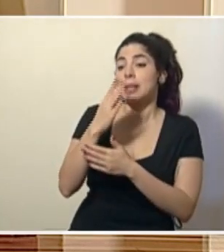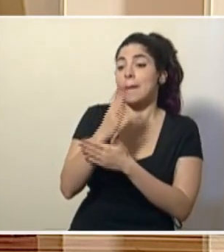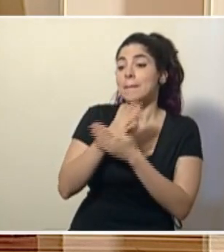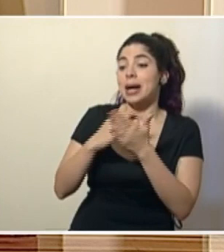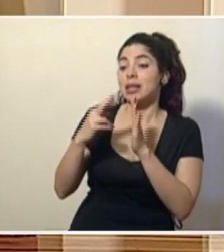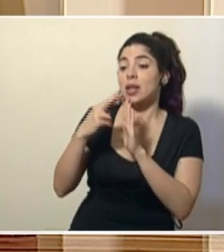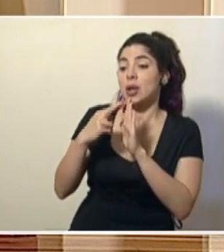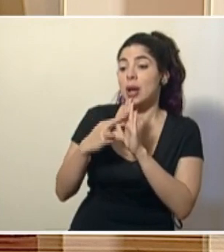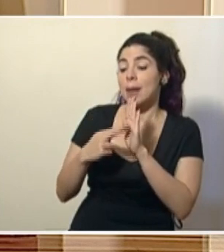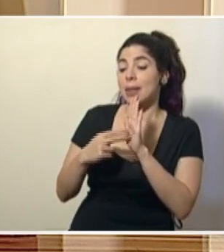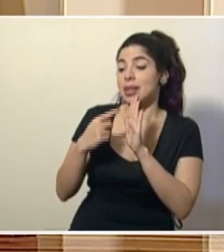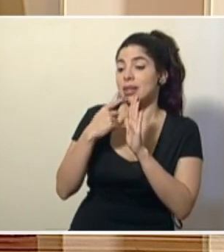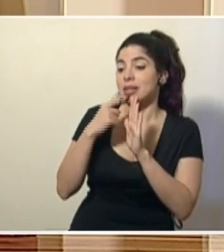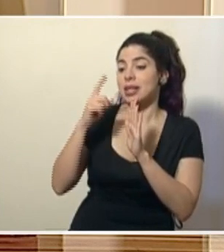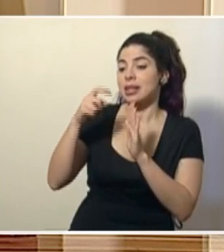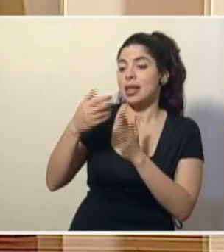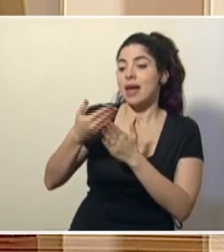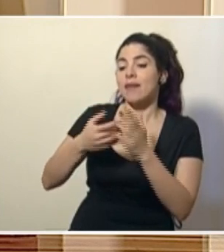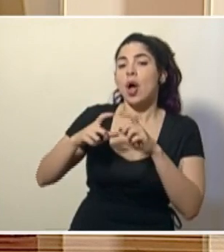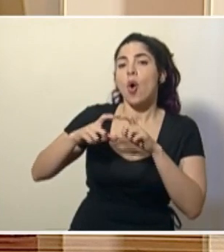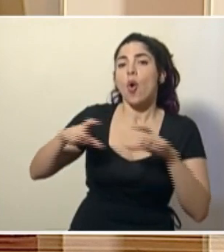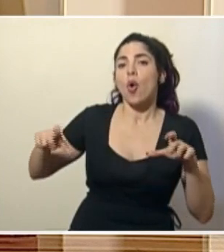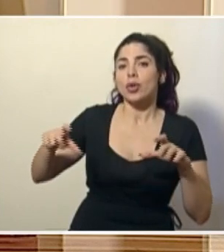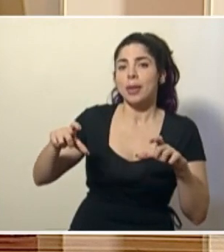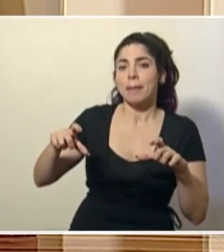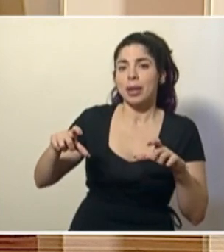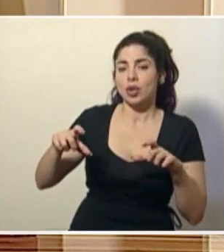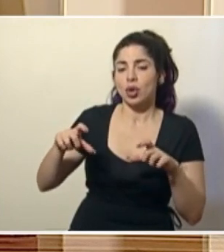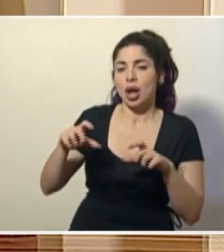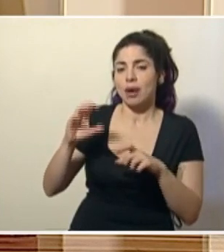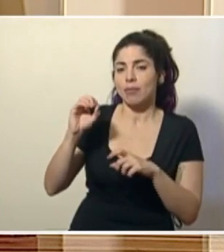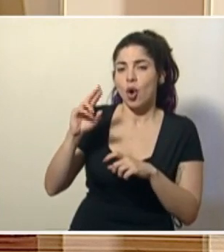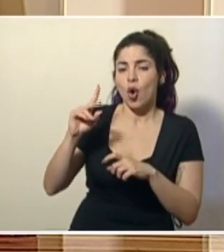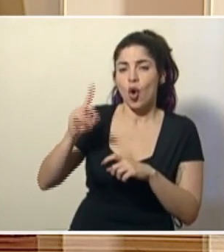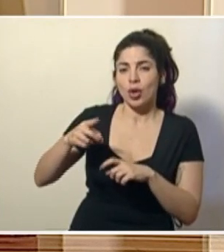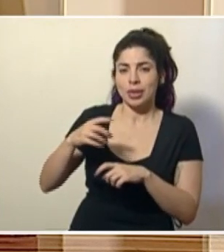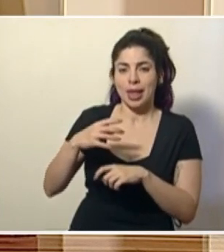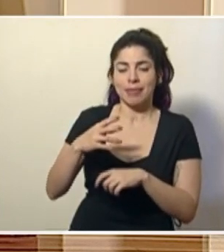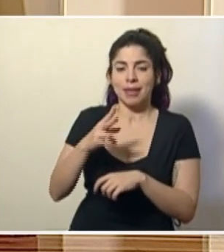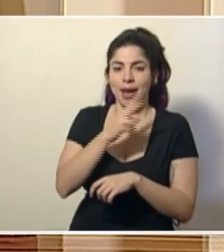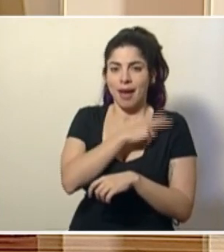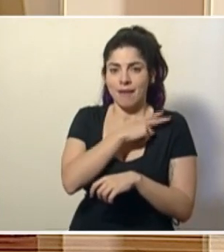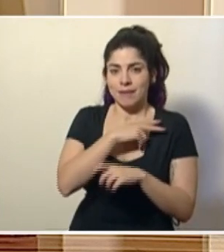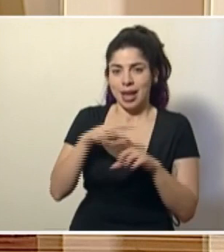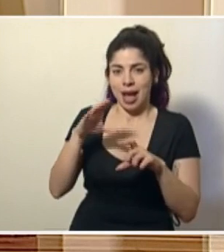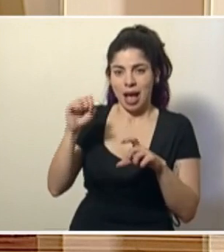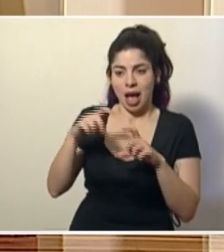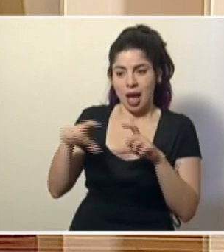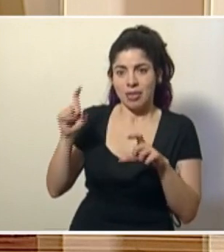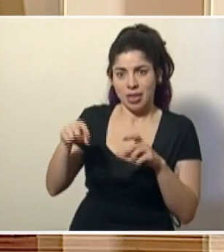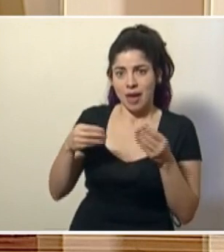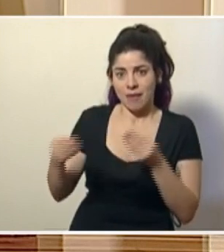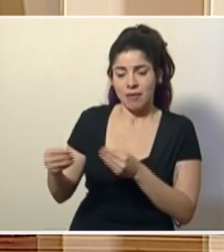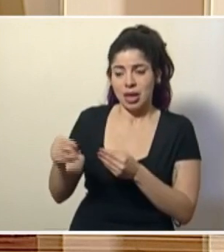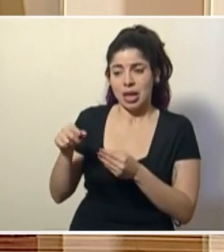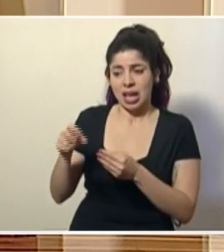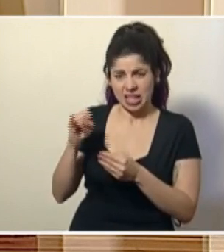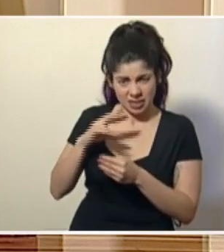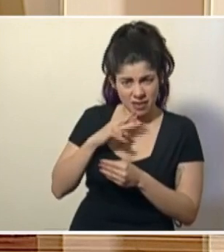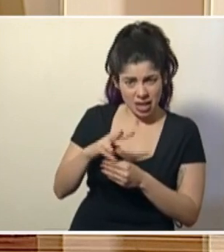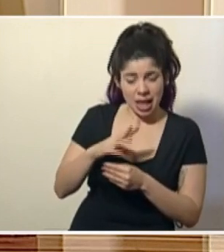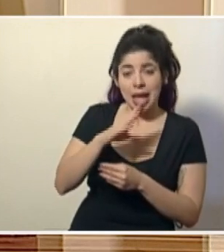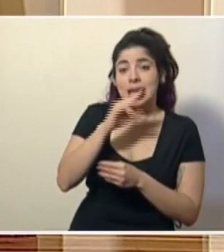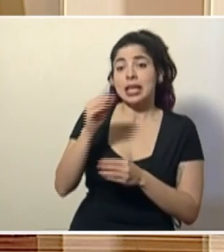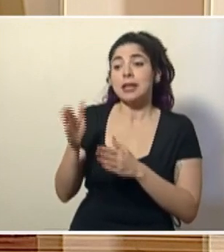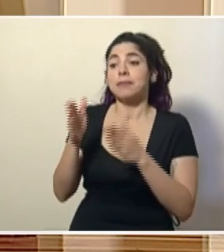del reglamento indica que debe portar orden patronal, que sí eso es cierto, y el estado de los albergues de las